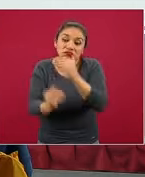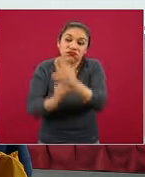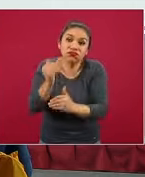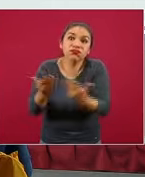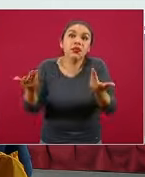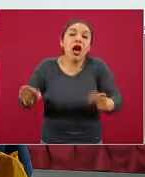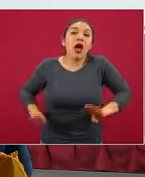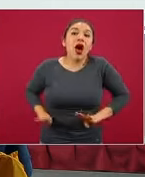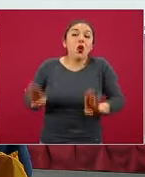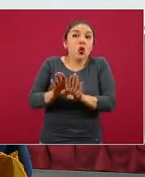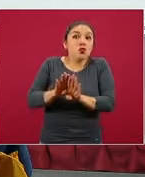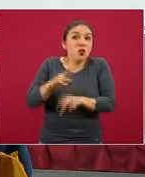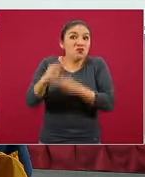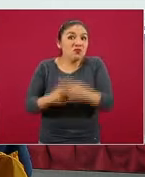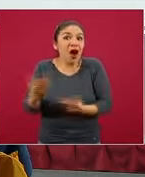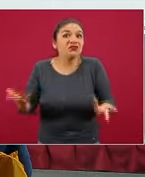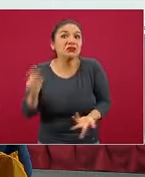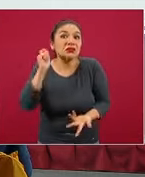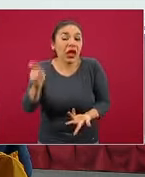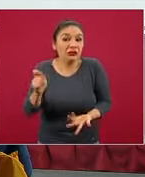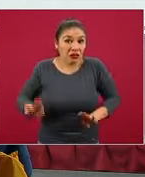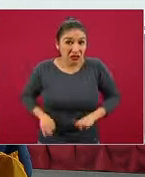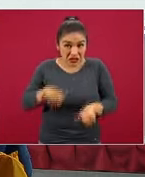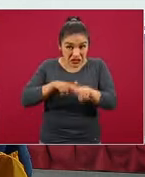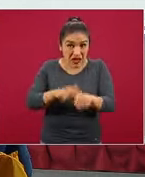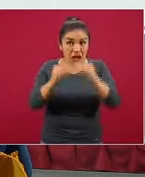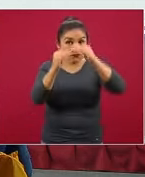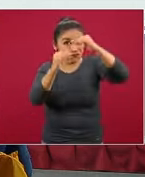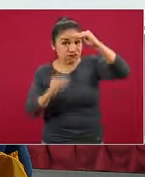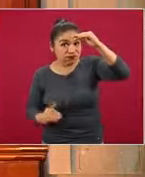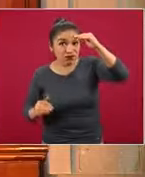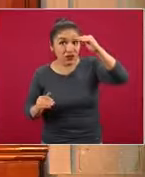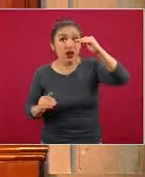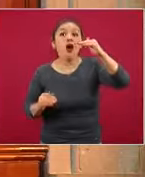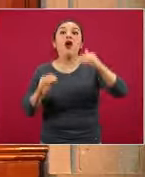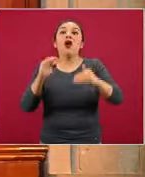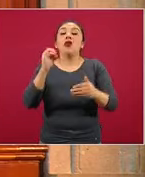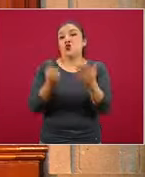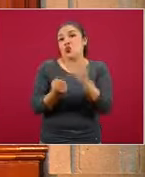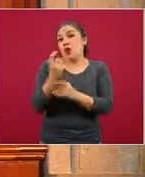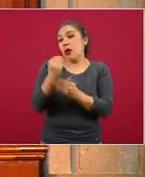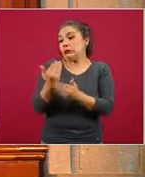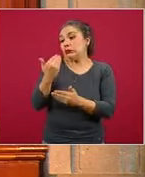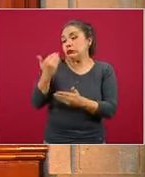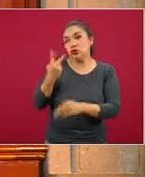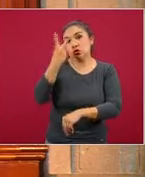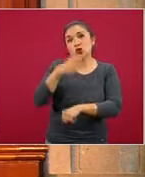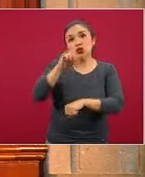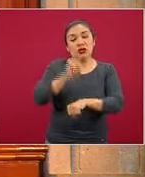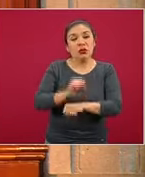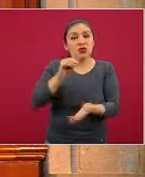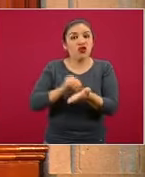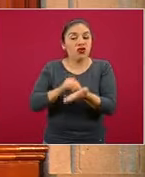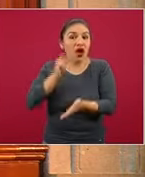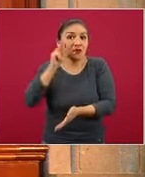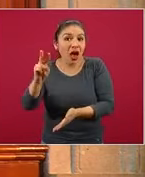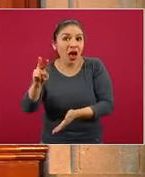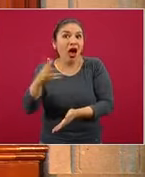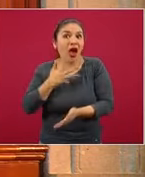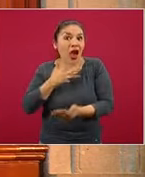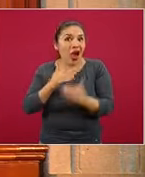van confirmando los casos, si esta tendencia descendente nueva, reciente, porque todavía es un comportamiento epidémico